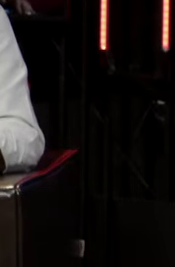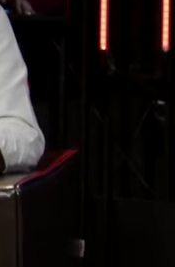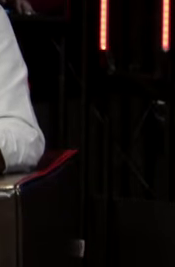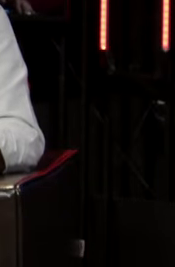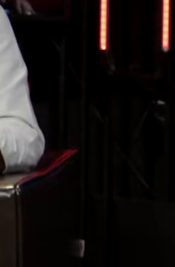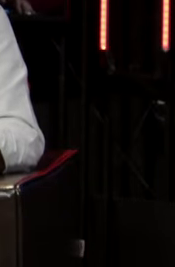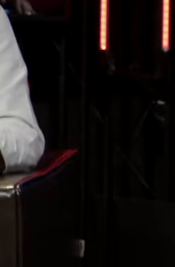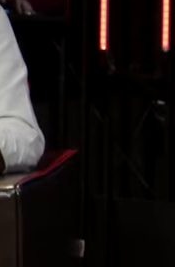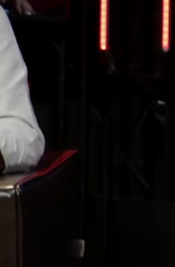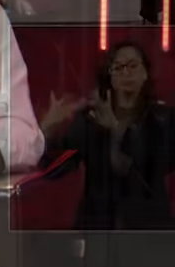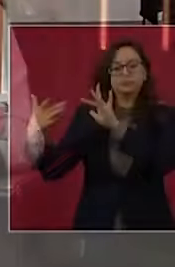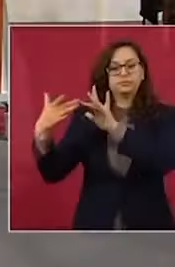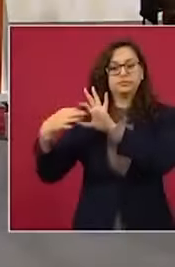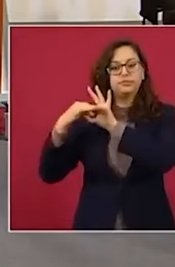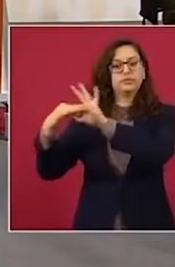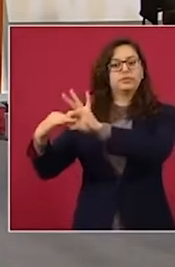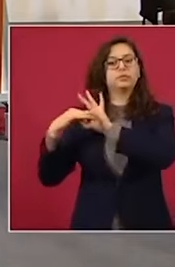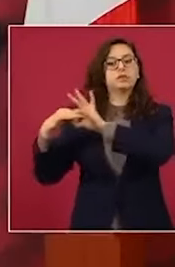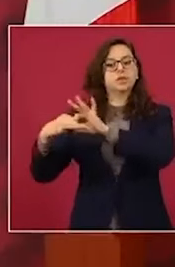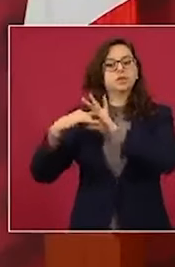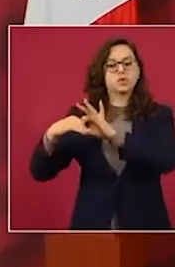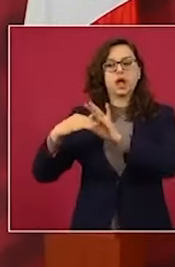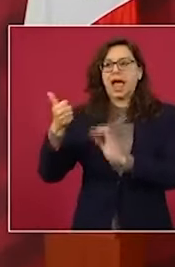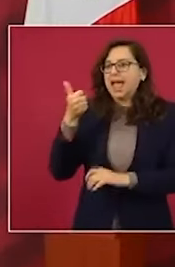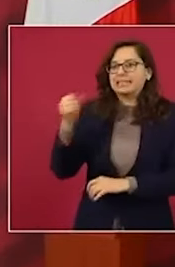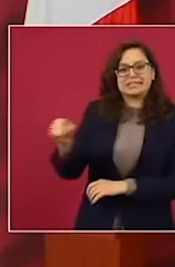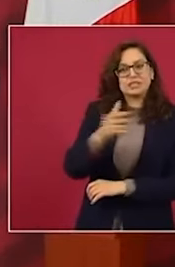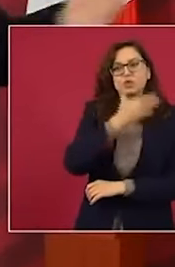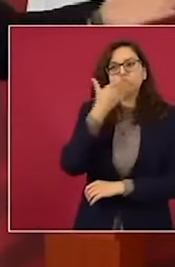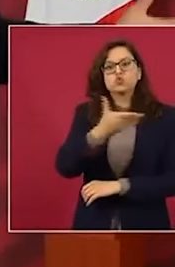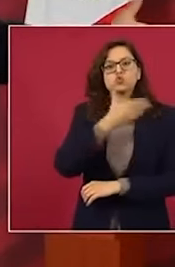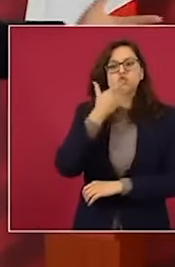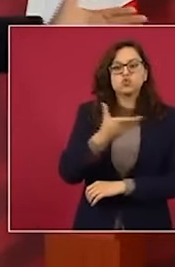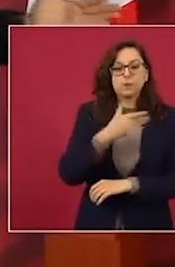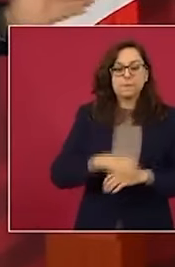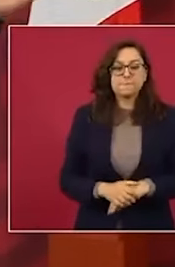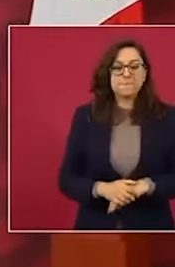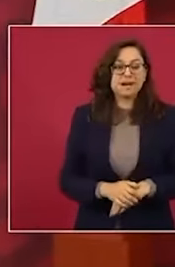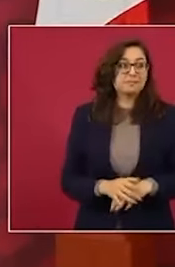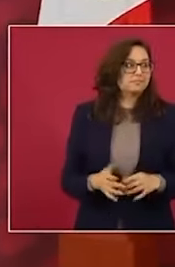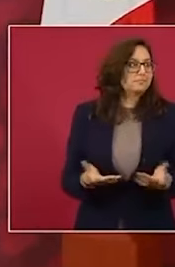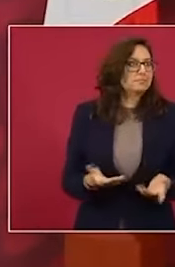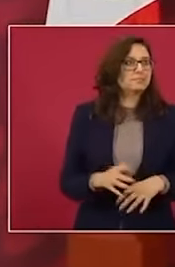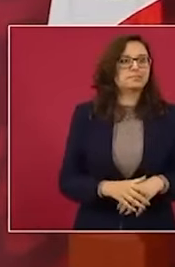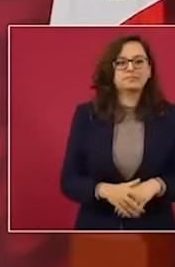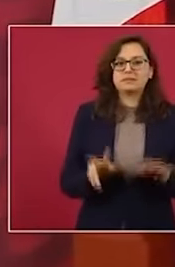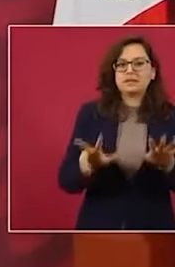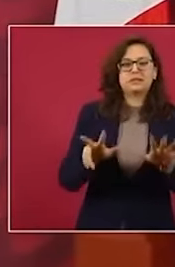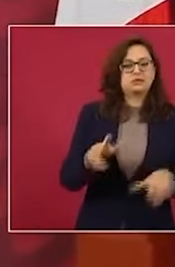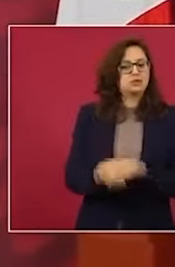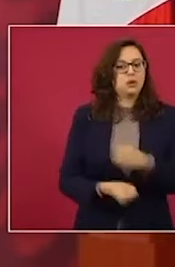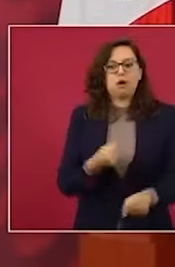acerca de lo que significó el Imperio Español. Una batalla que está sucediendo primero en las redes sociales, en YouTube,